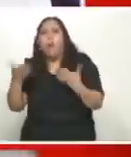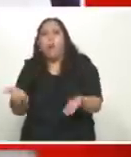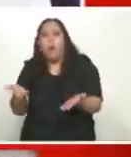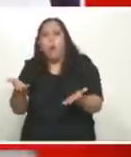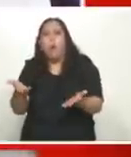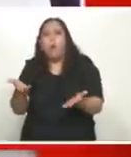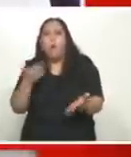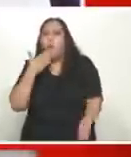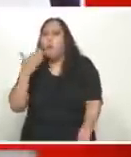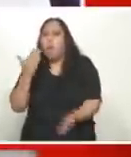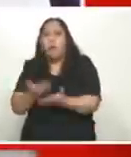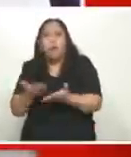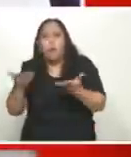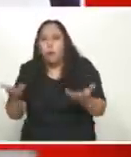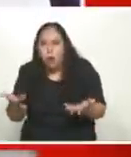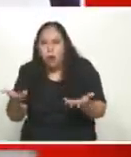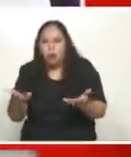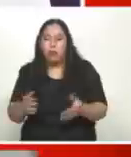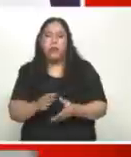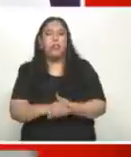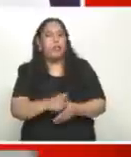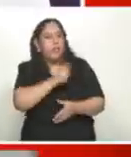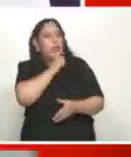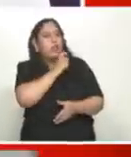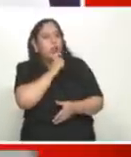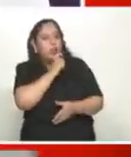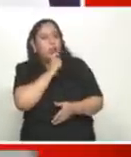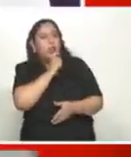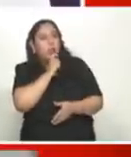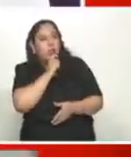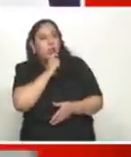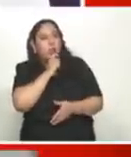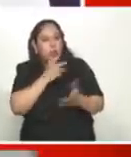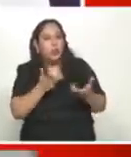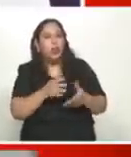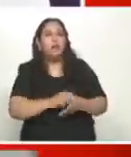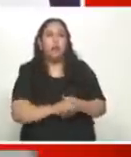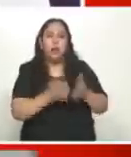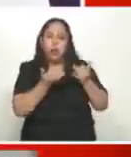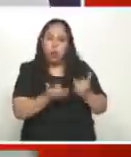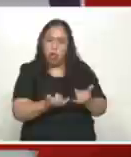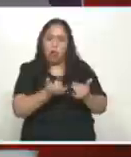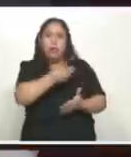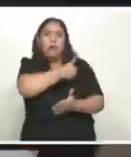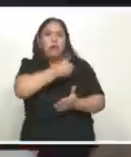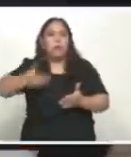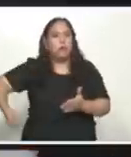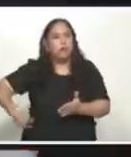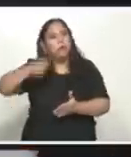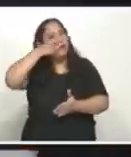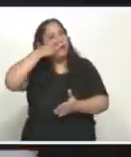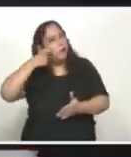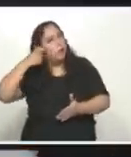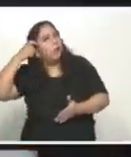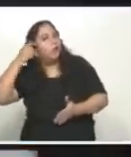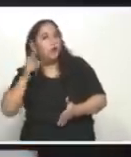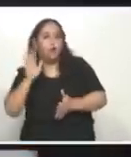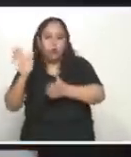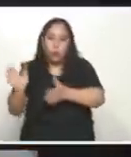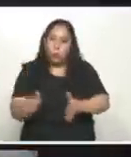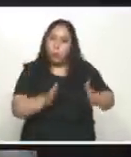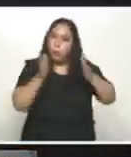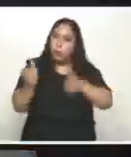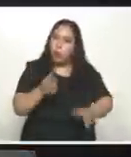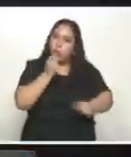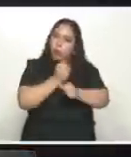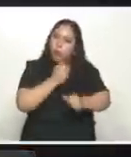inversión? Entonces, son esos cimientos, son esas bases que la presidenta está construyendo de un socialismo